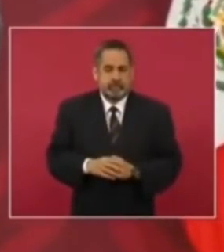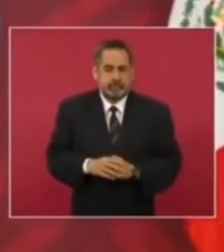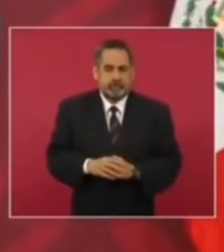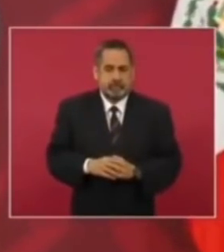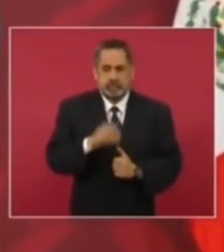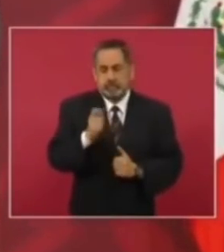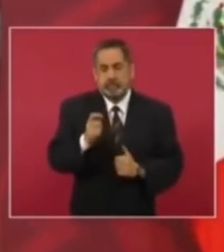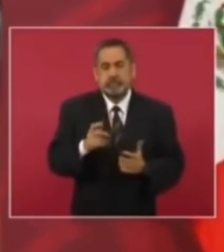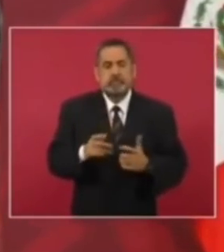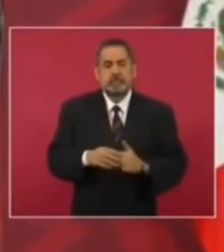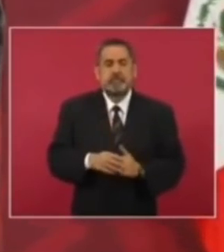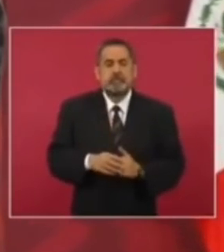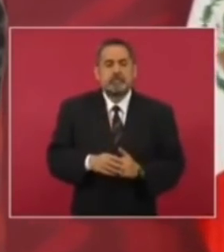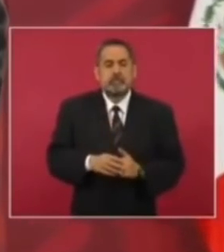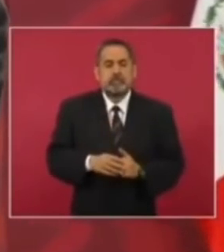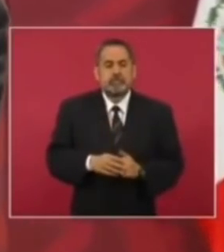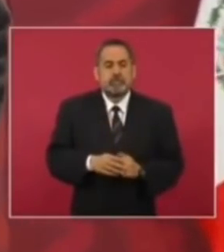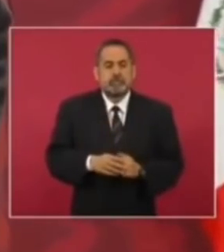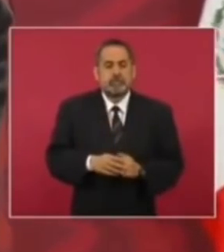Además,